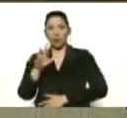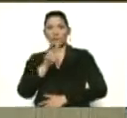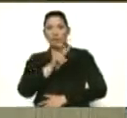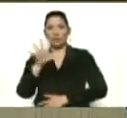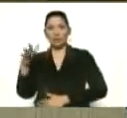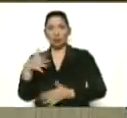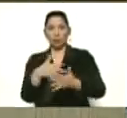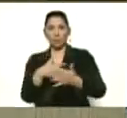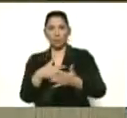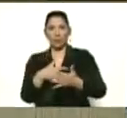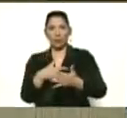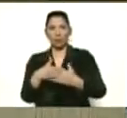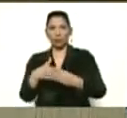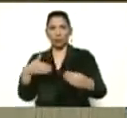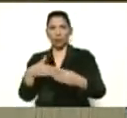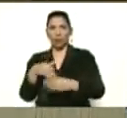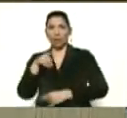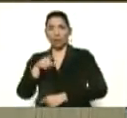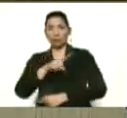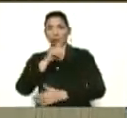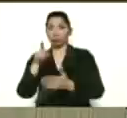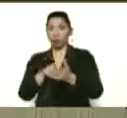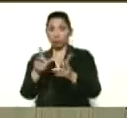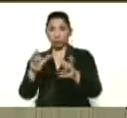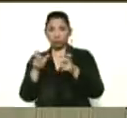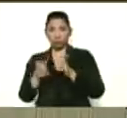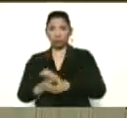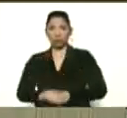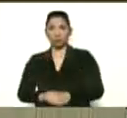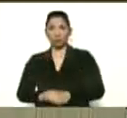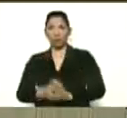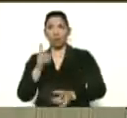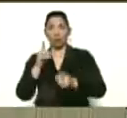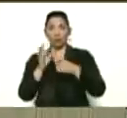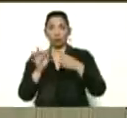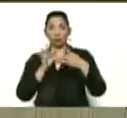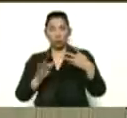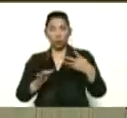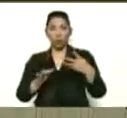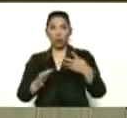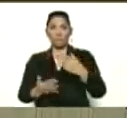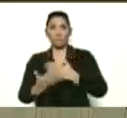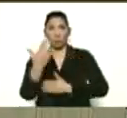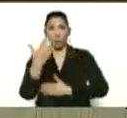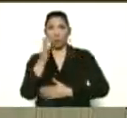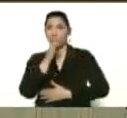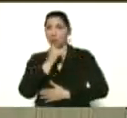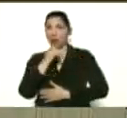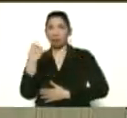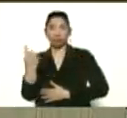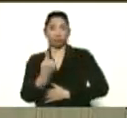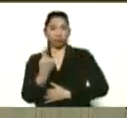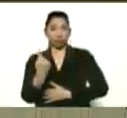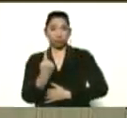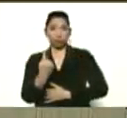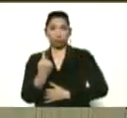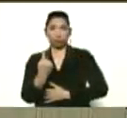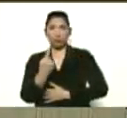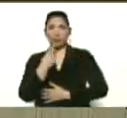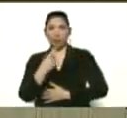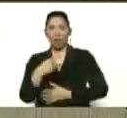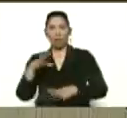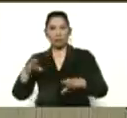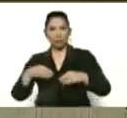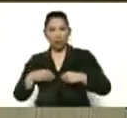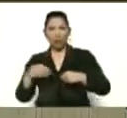$25.000. Eso sí cobraron completo. A ellos sí les funcionó la página web. No hubo una página que dijera si aceptaban